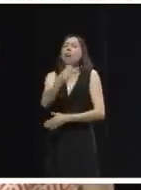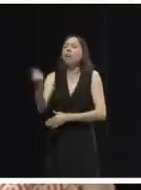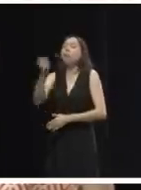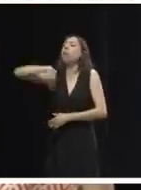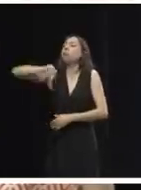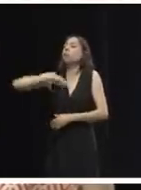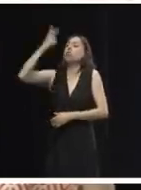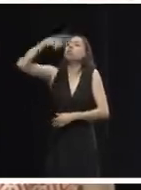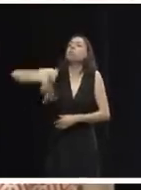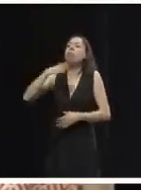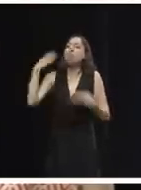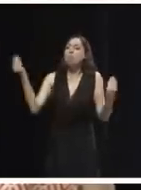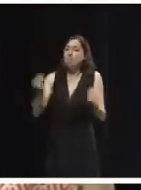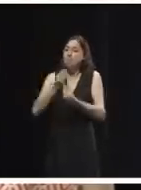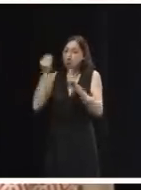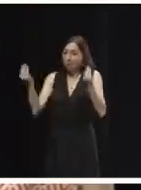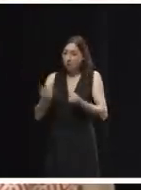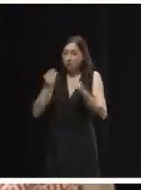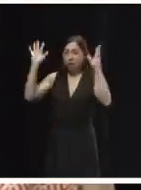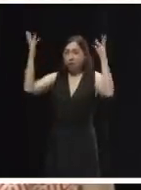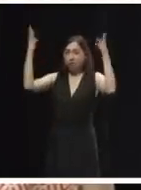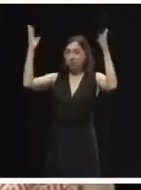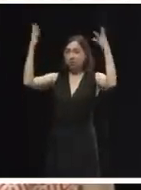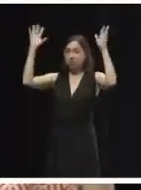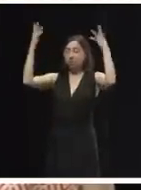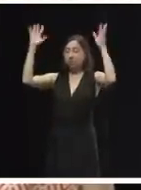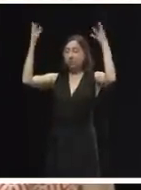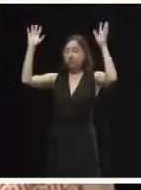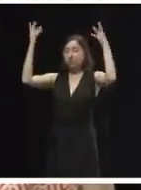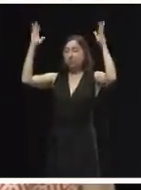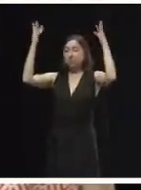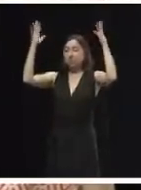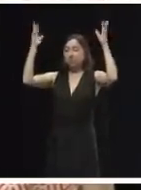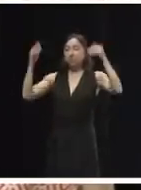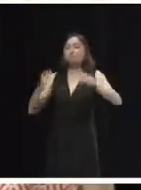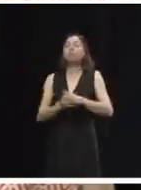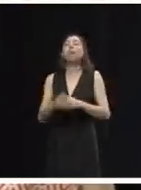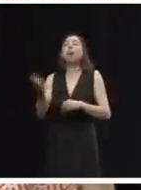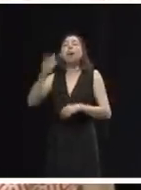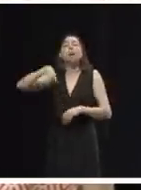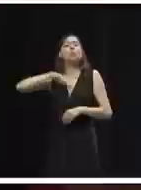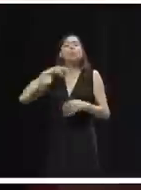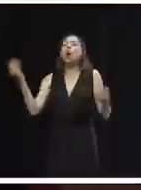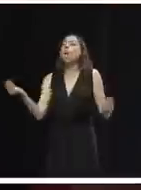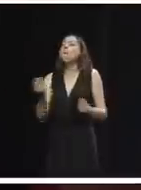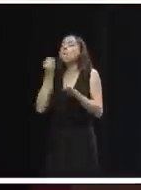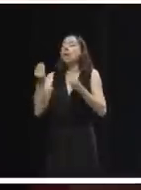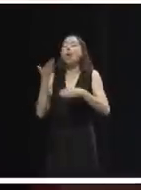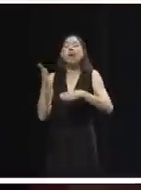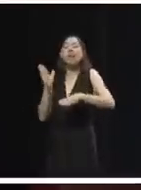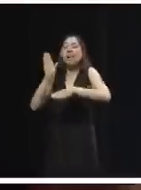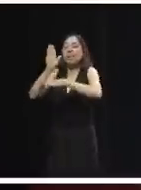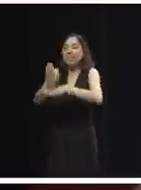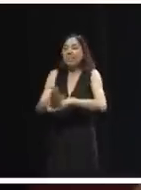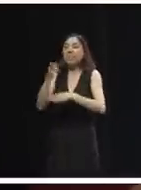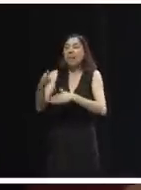mejores. Tenemos el mejor programa de gobierno. Tenemos la mejor candidata a la presidencia del